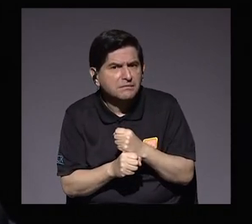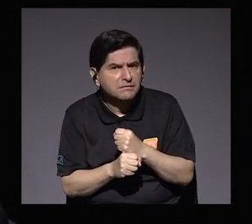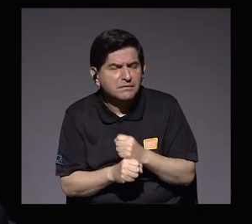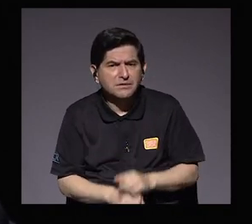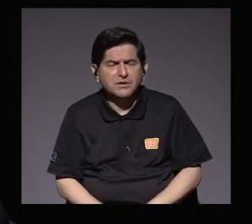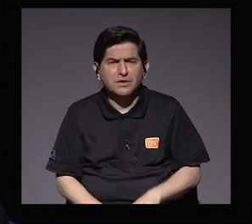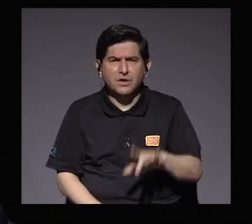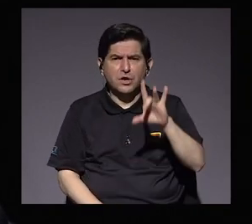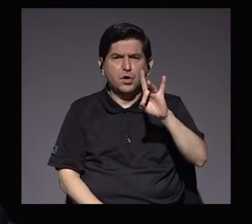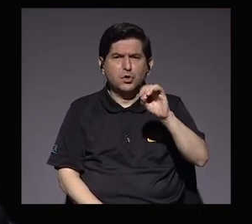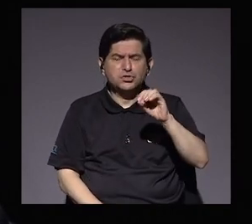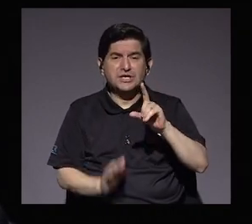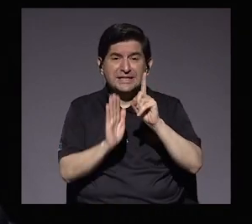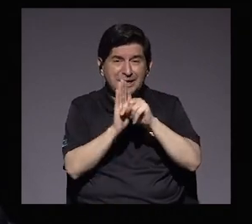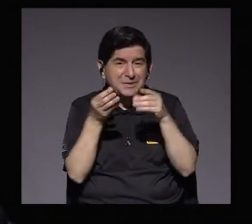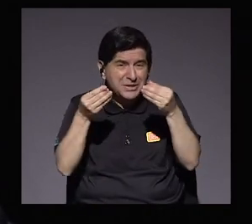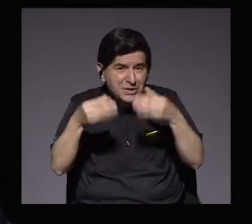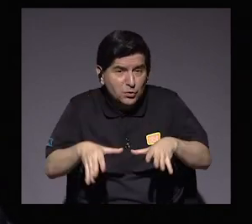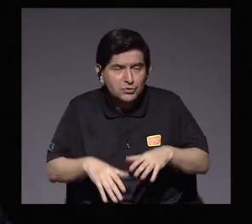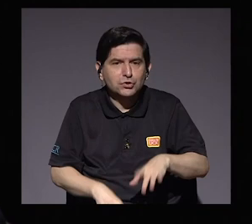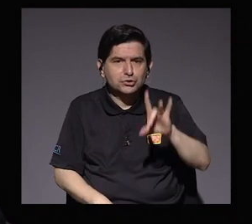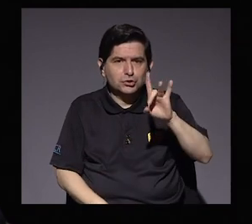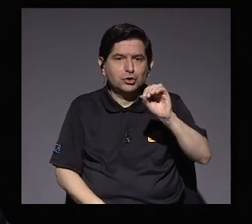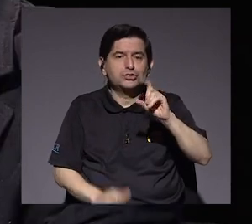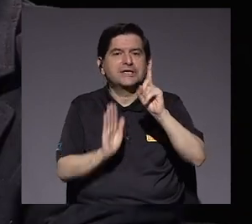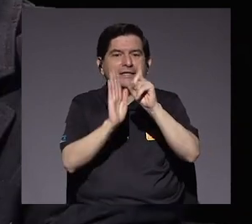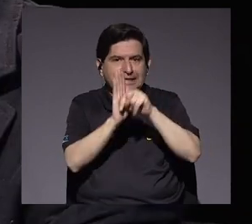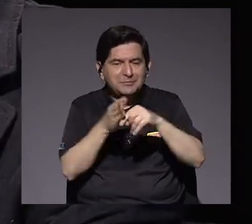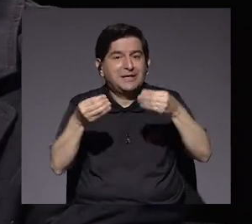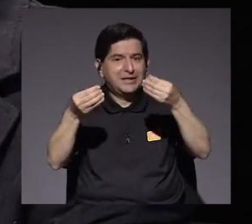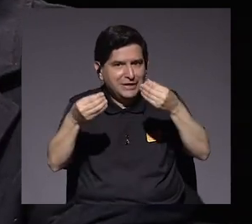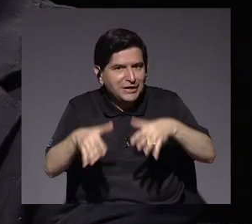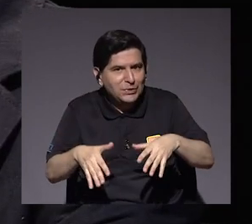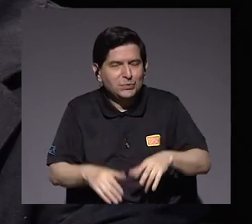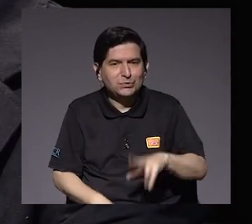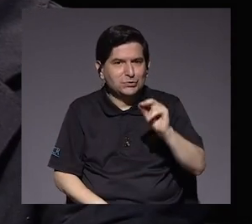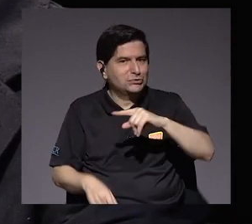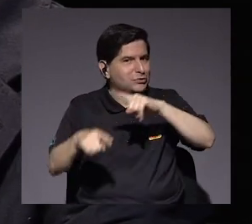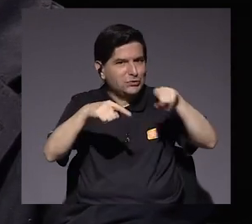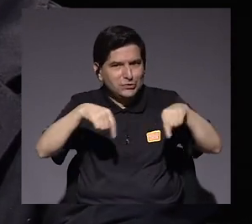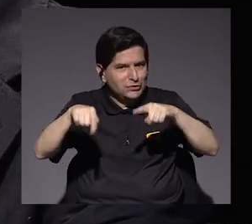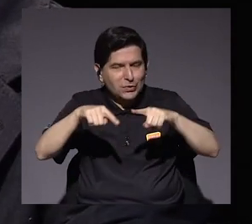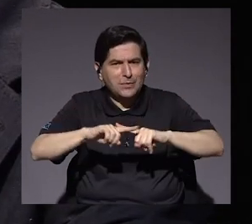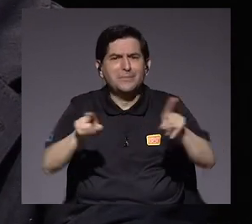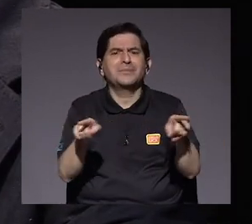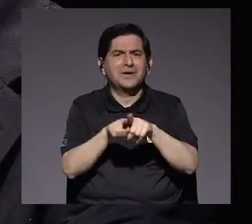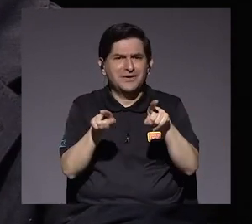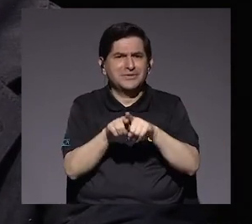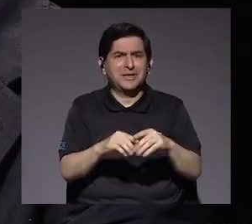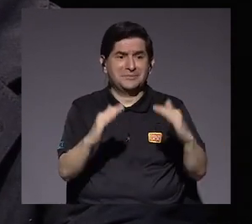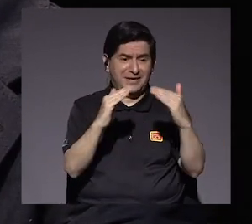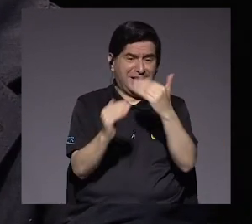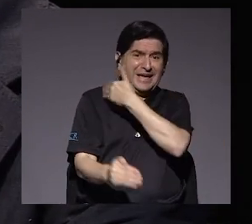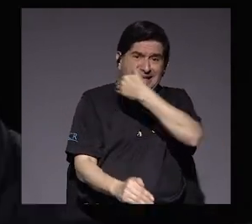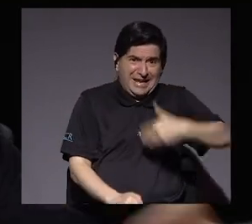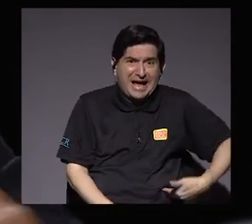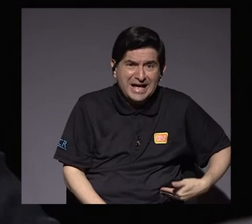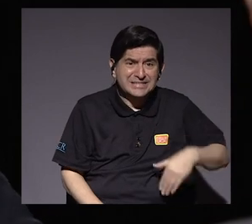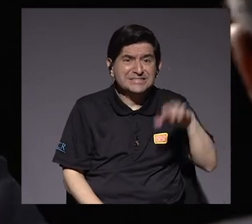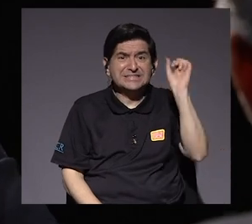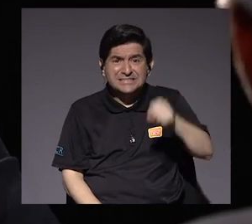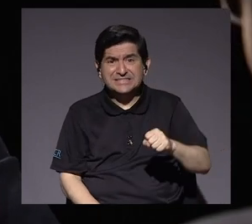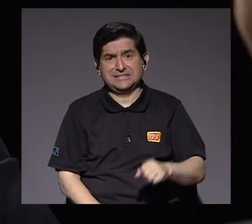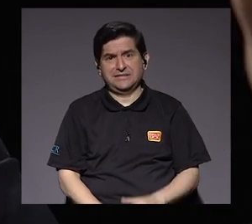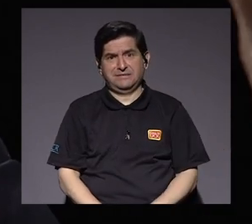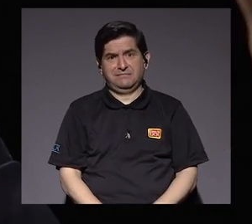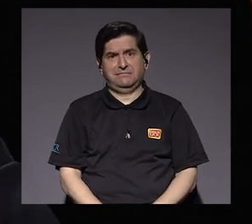investigación? Se pierden 80 minutos. Y 80 minutos que, de nuevo, no es la grabación. Pero también se pierden en la casa del